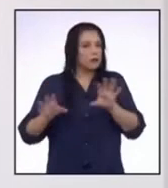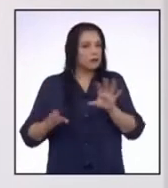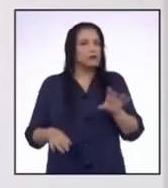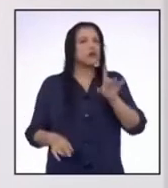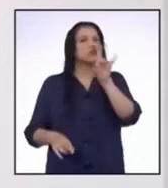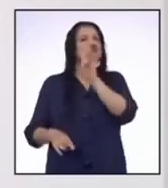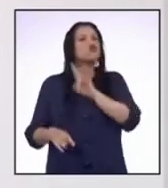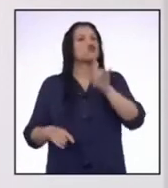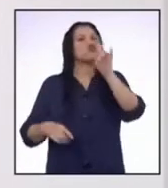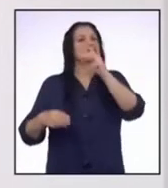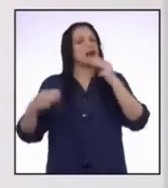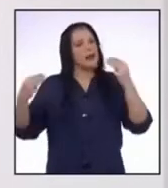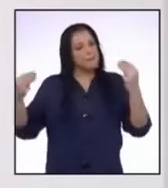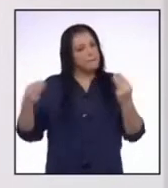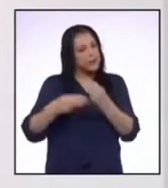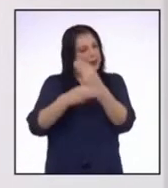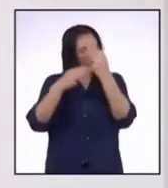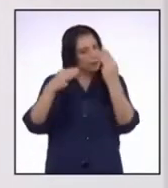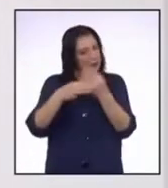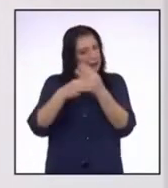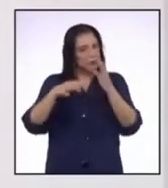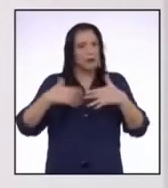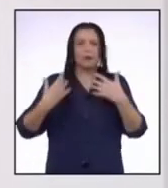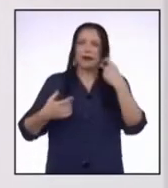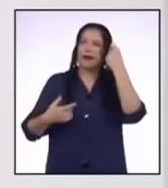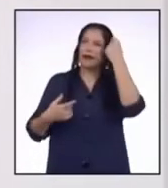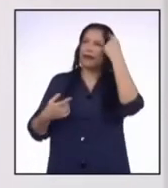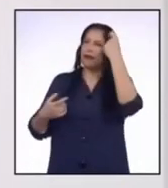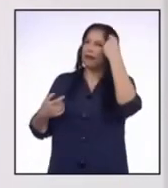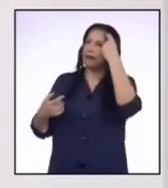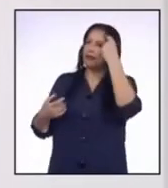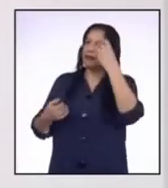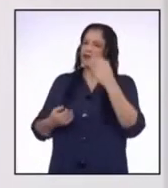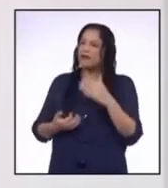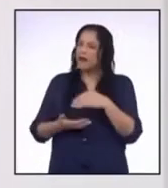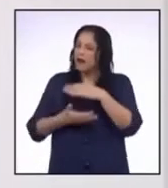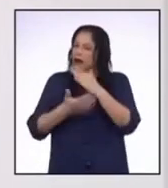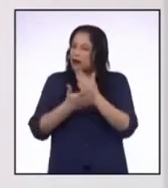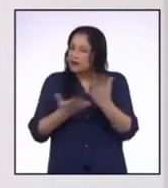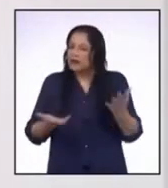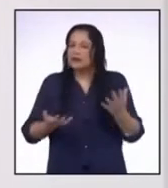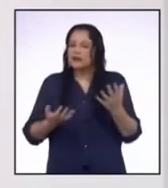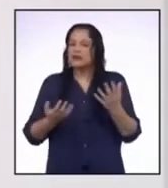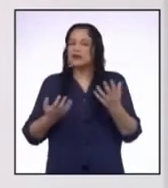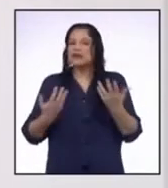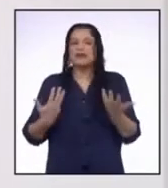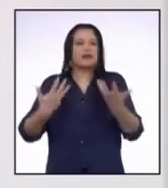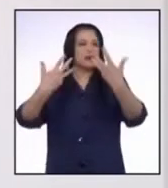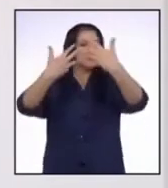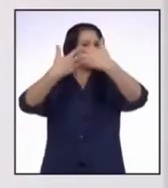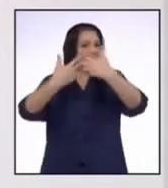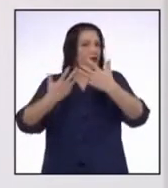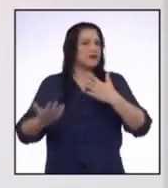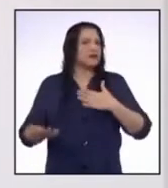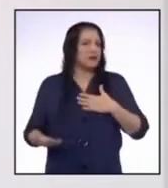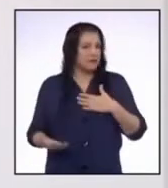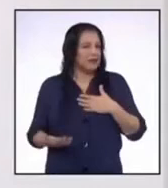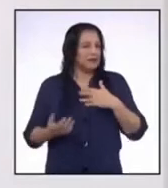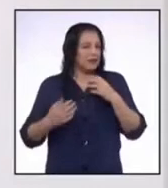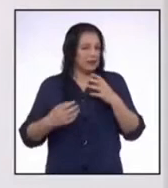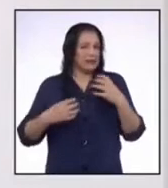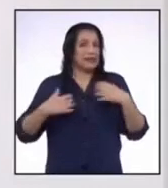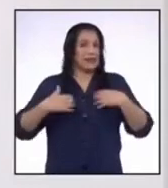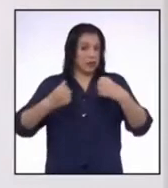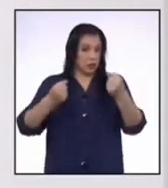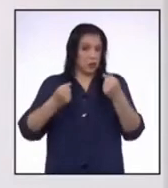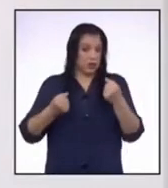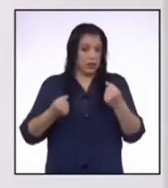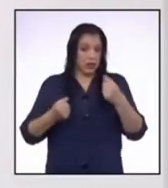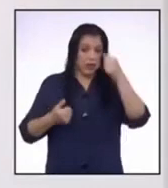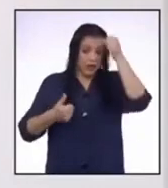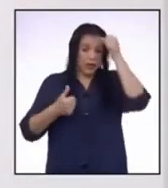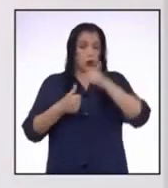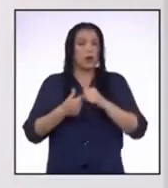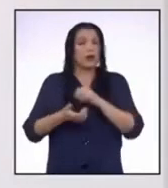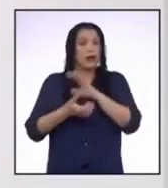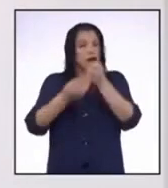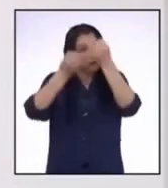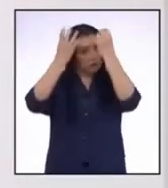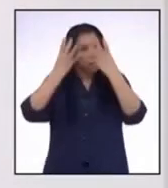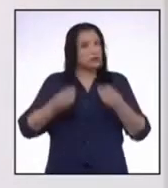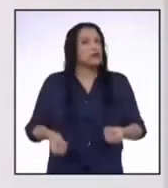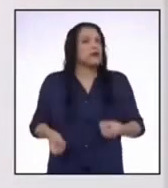la matemática para comprender aspectos relacionados a nuestra salud. Y escuchen, la información que damos es